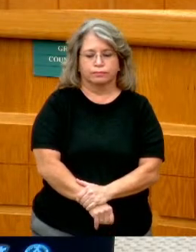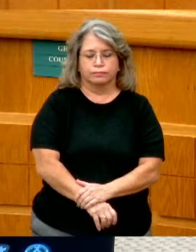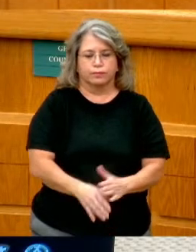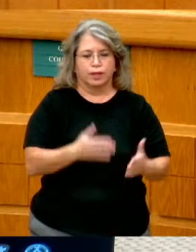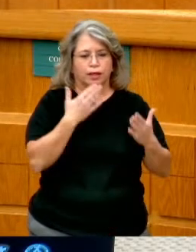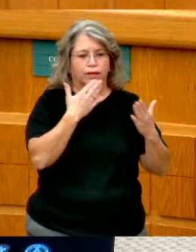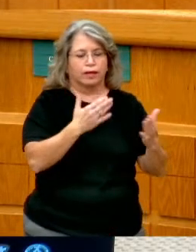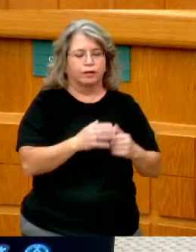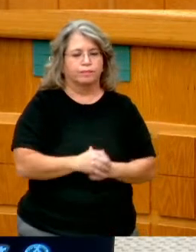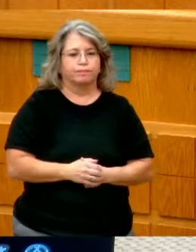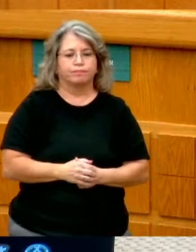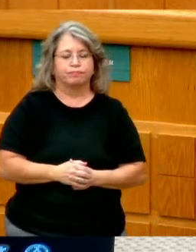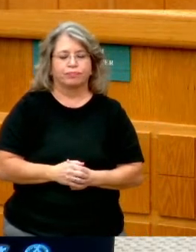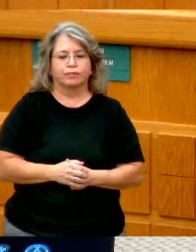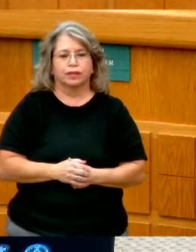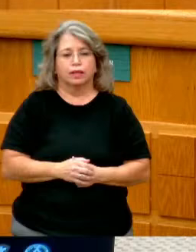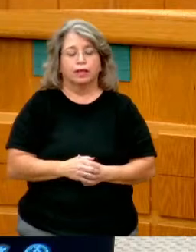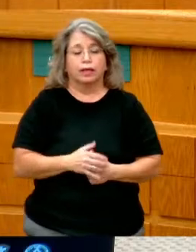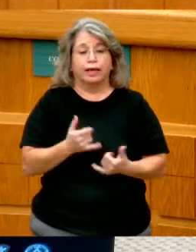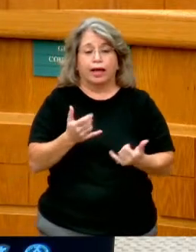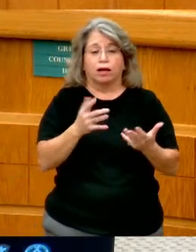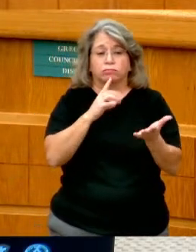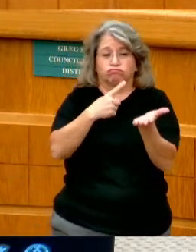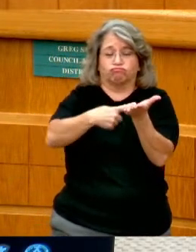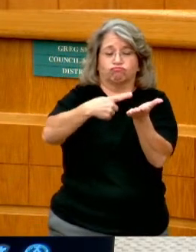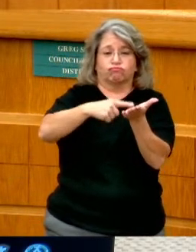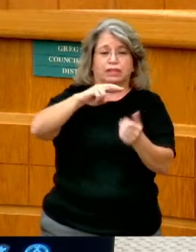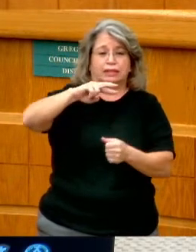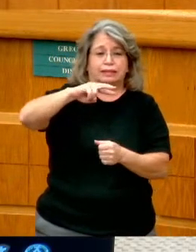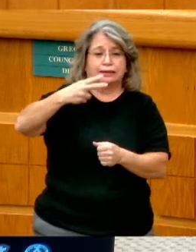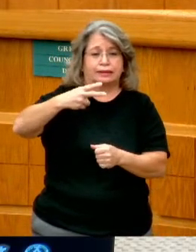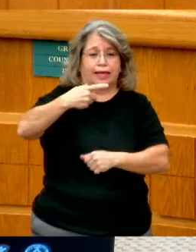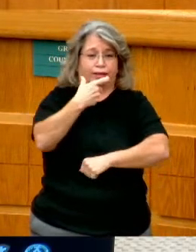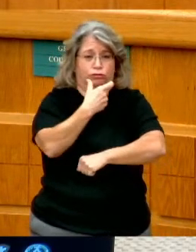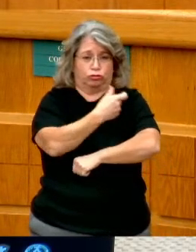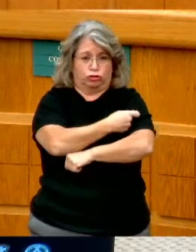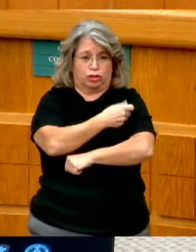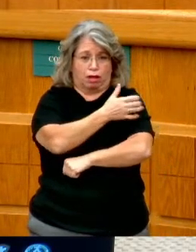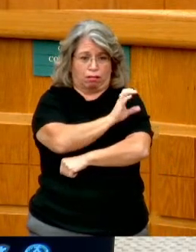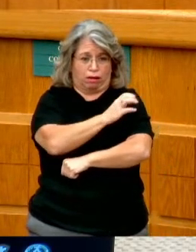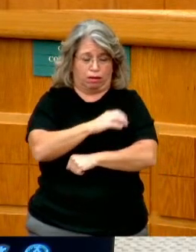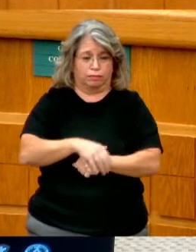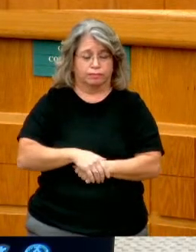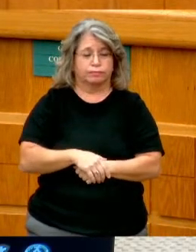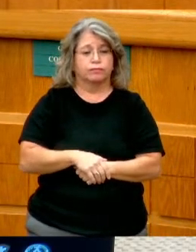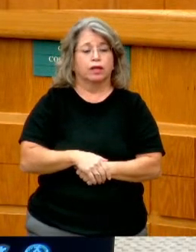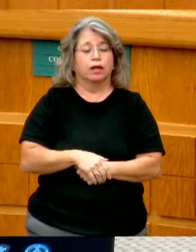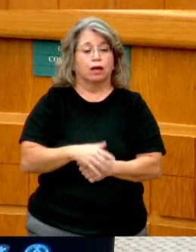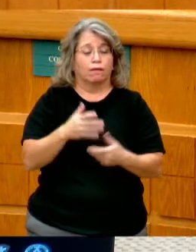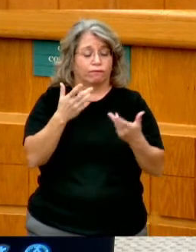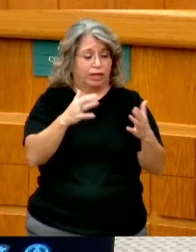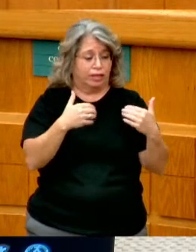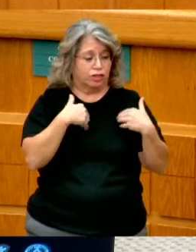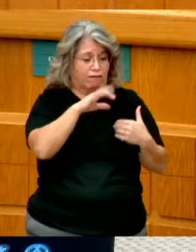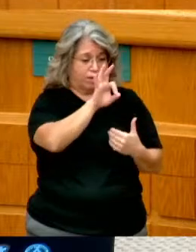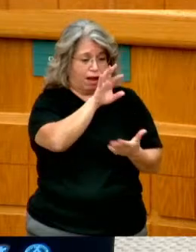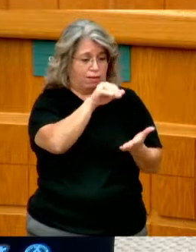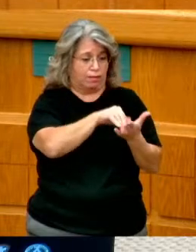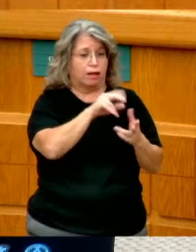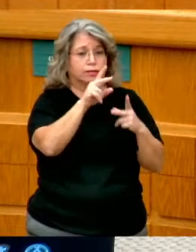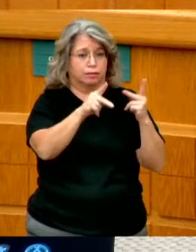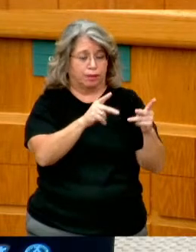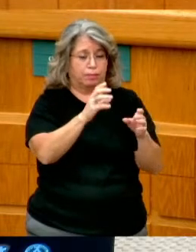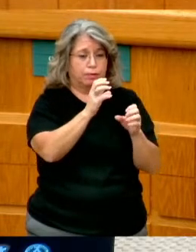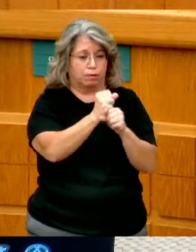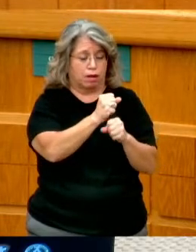you. So second dose clinics. Second dose clinics for 9,000 citizens that were vaccinated with their first doses on